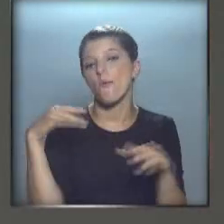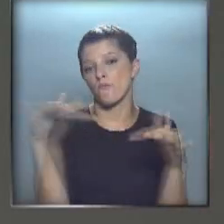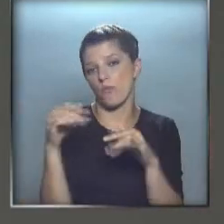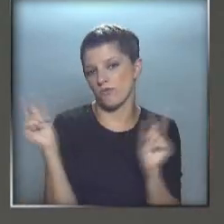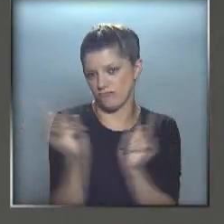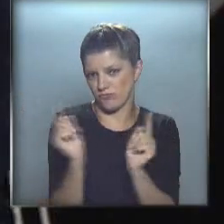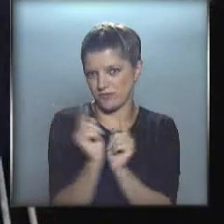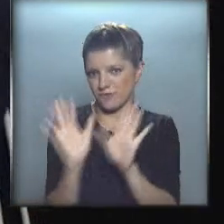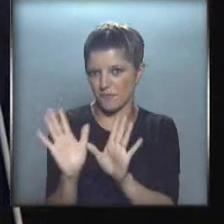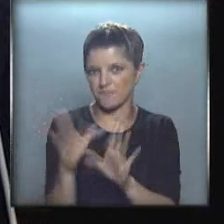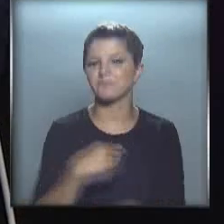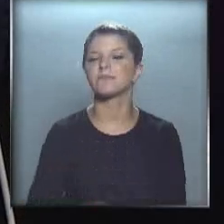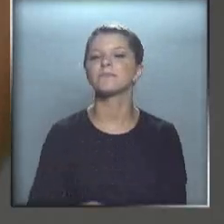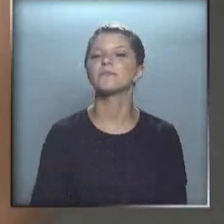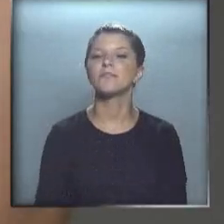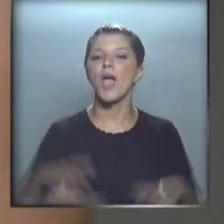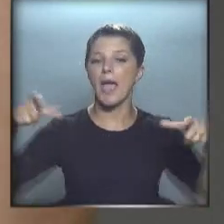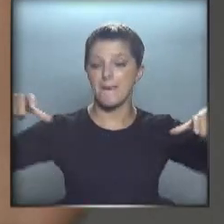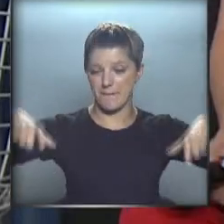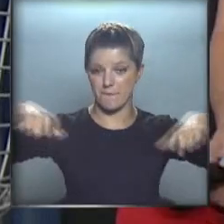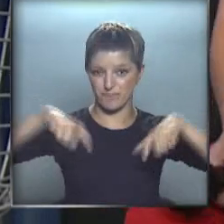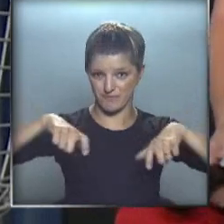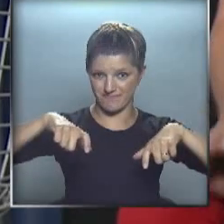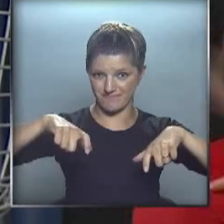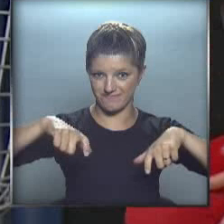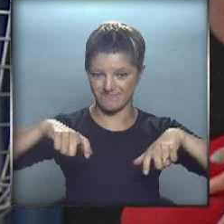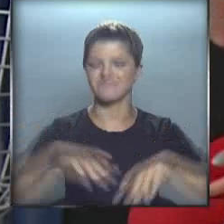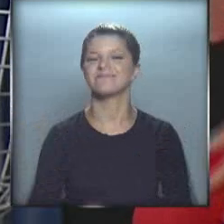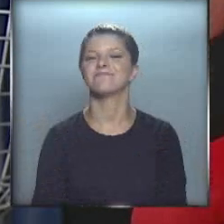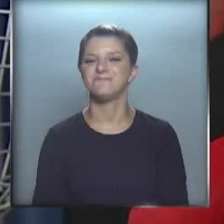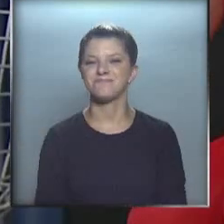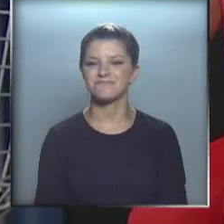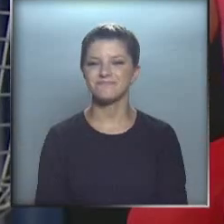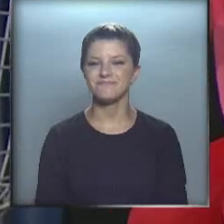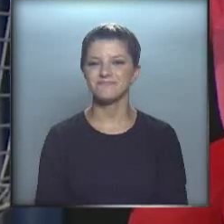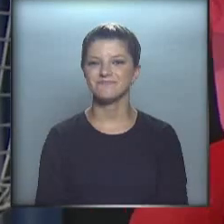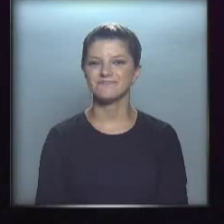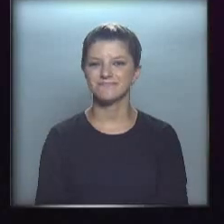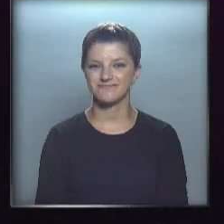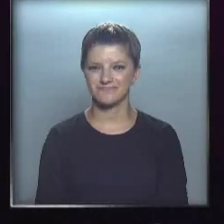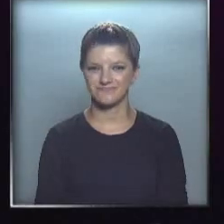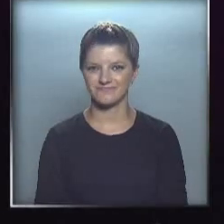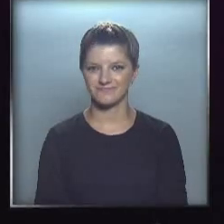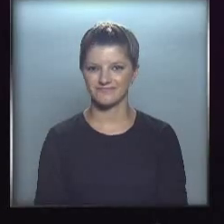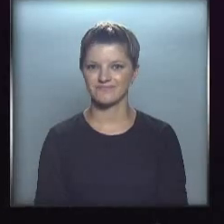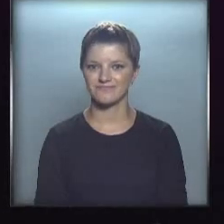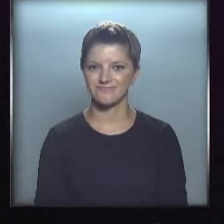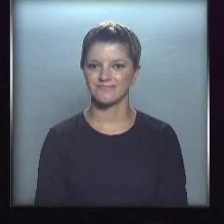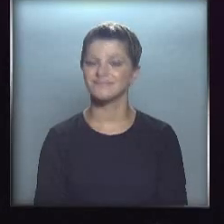cuántos somos nosotros. Papi, no quiera. ¿Cuántos hay ahí? Mirá que hay equipo, todos, ¿eh? Todos. Vengan todos. Dicen que Benjamín Alfonso, que es uno